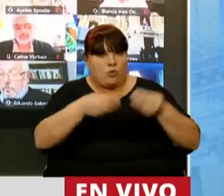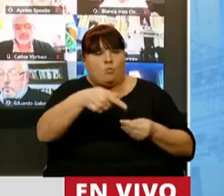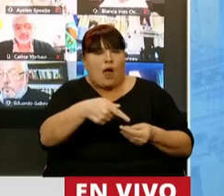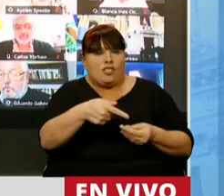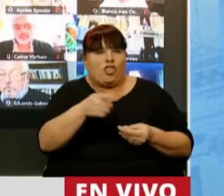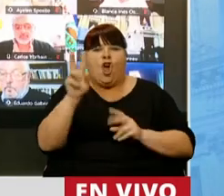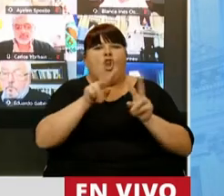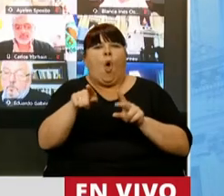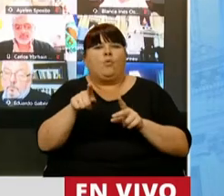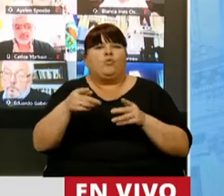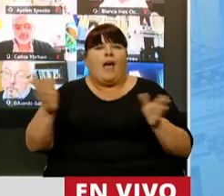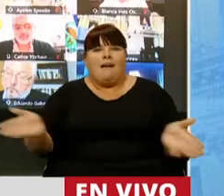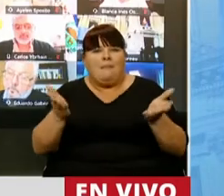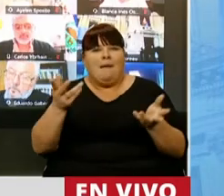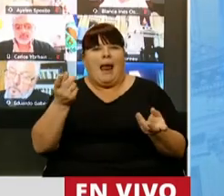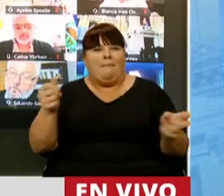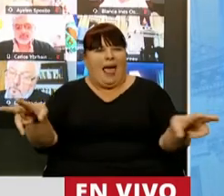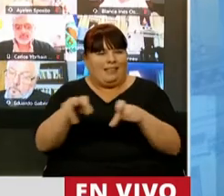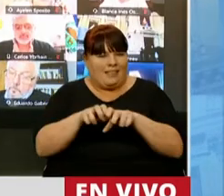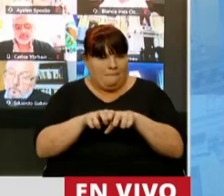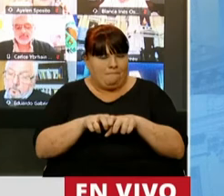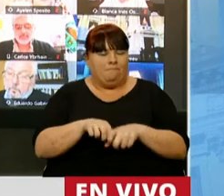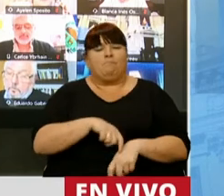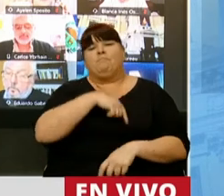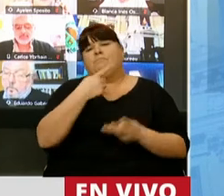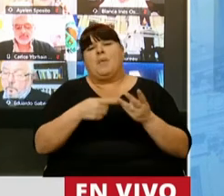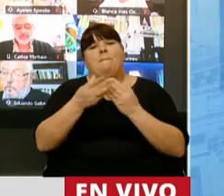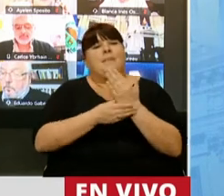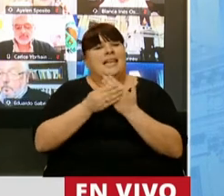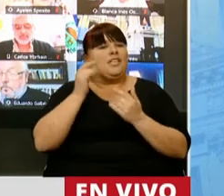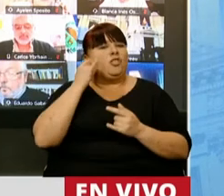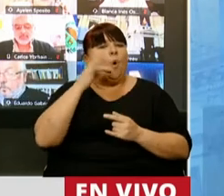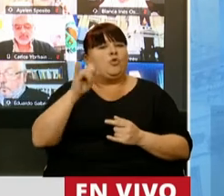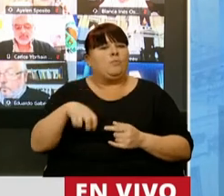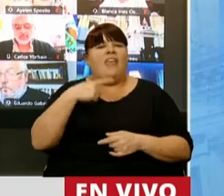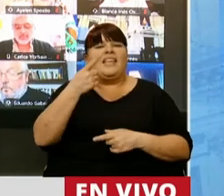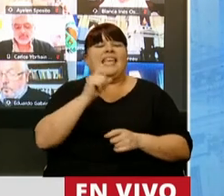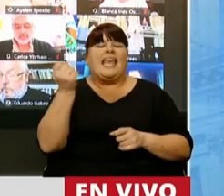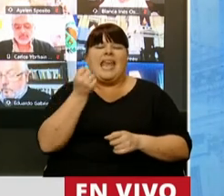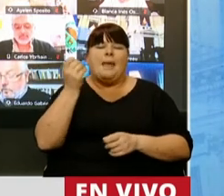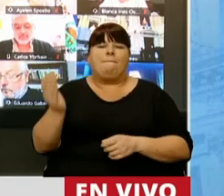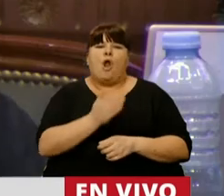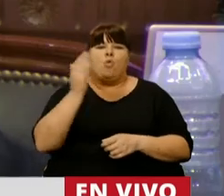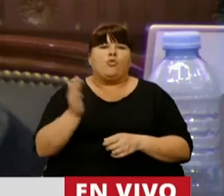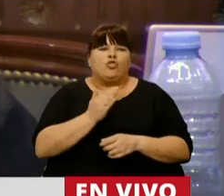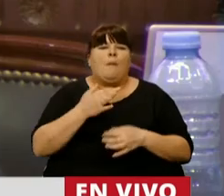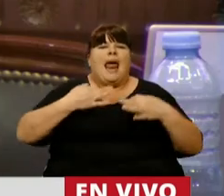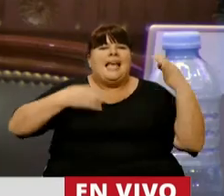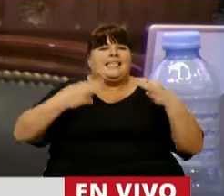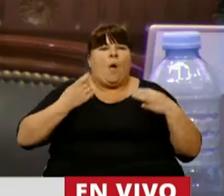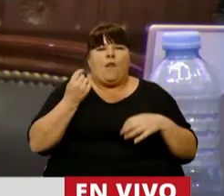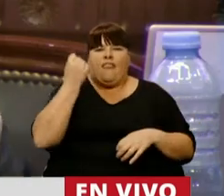no busca esto. Y cuando dice el ministro Guzmán, queremos una estructura productiva que dé